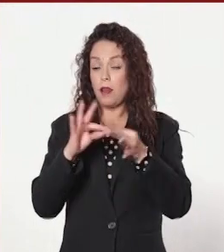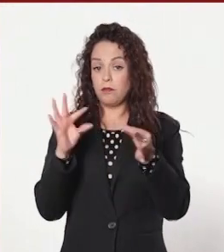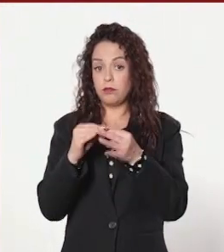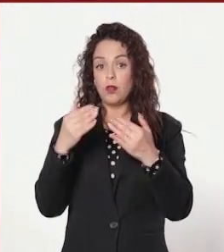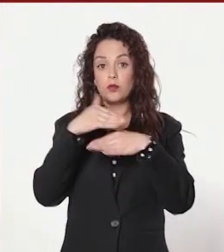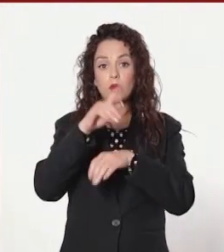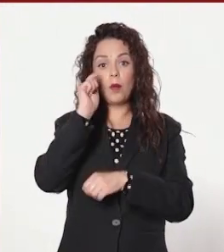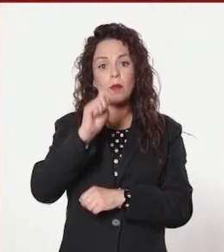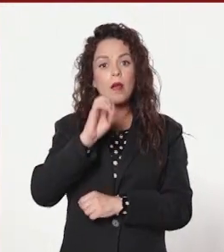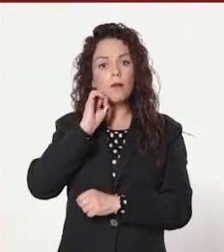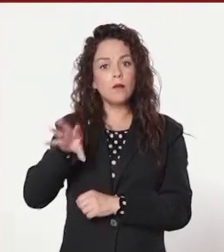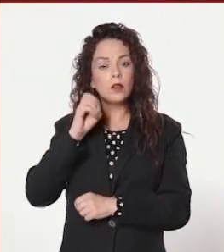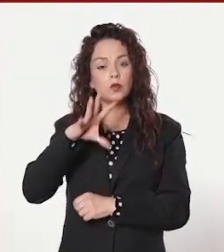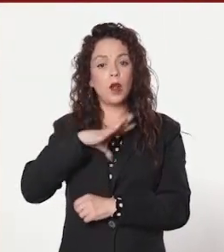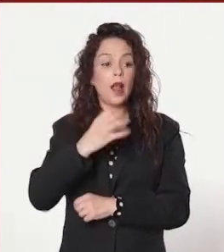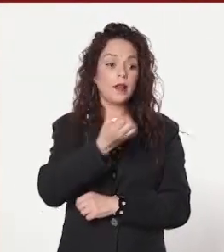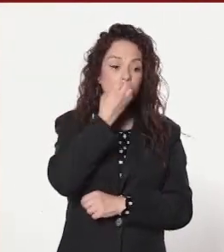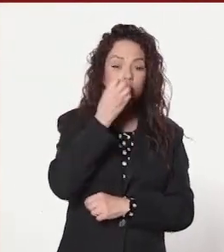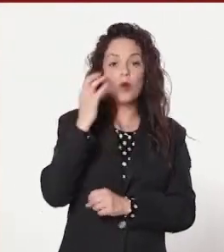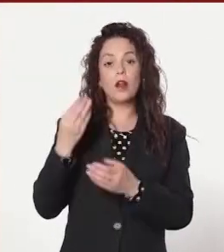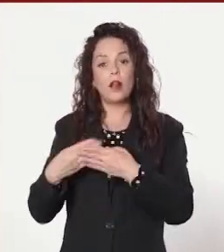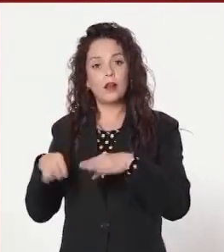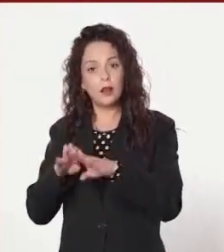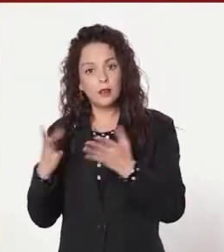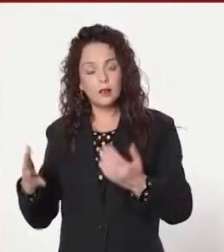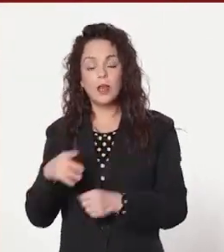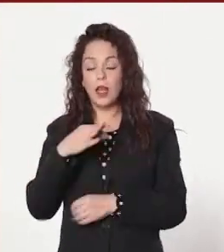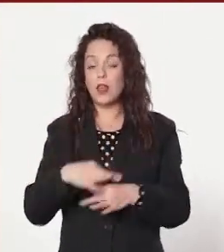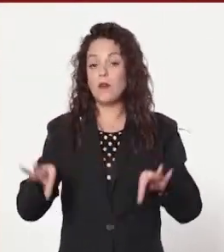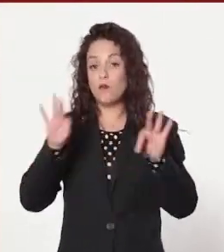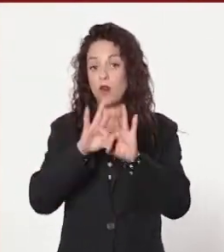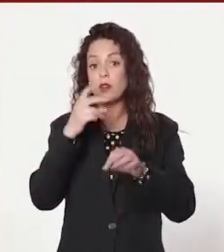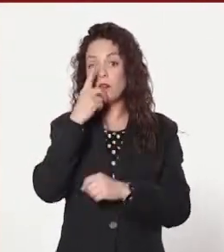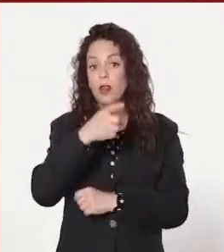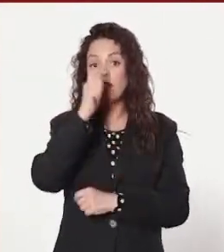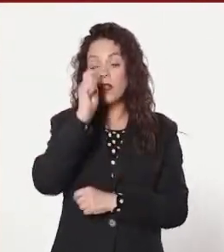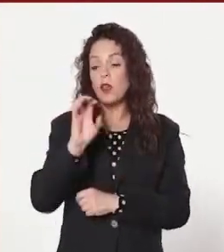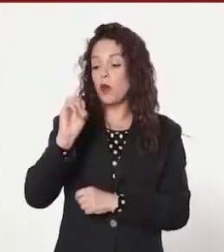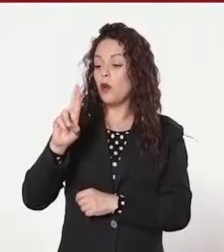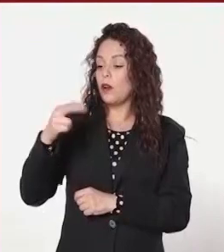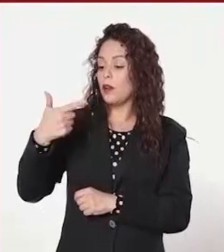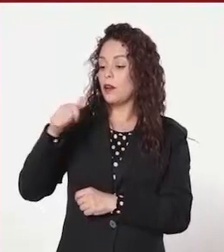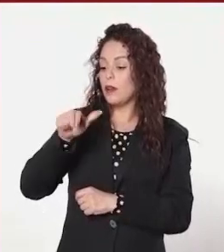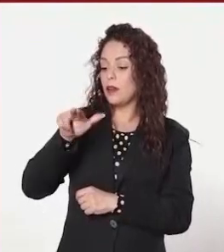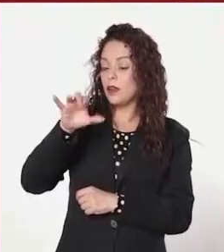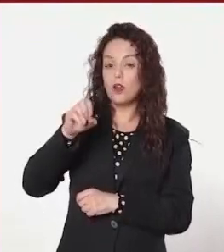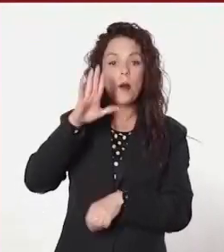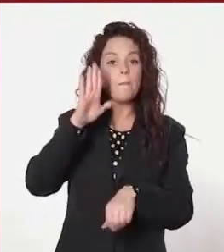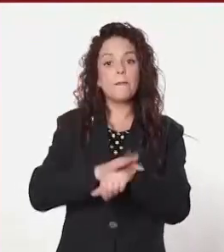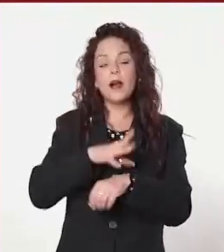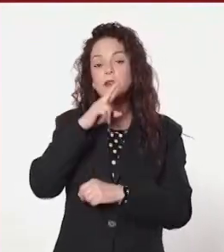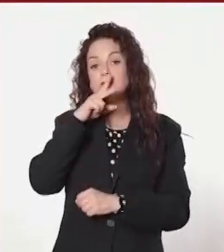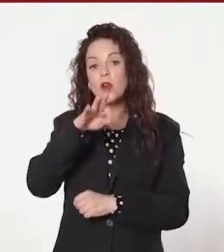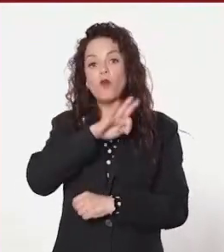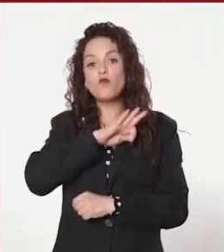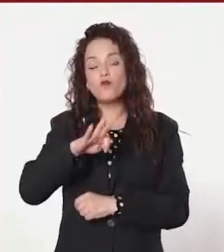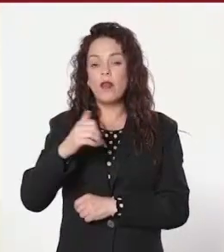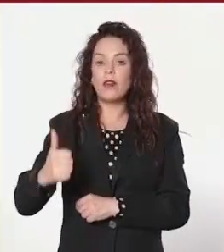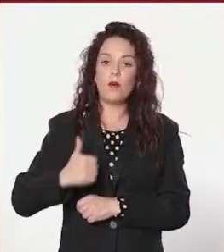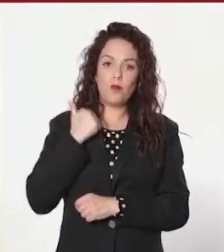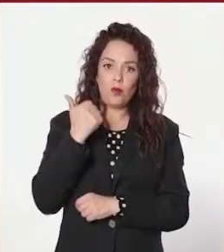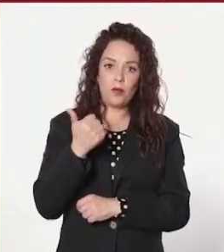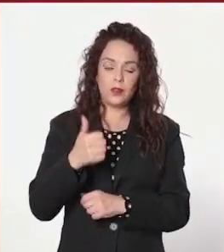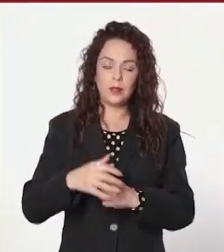en casa o en la escuela, es importante señalar que los residuos orgánicos son los que de mejor manera se podrían